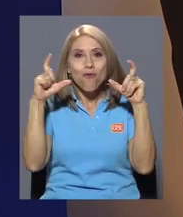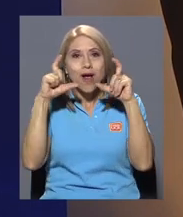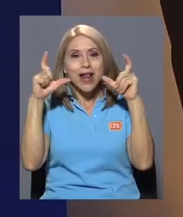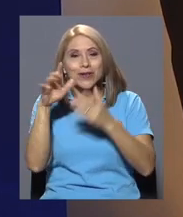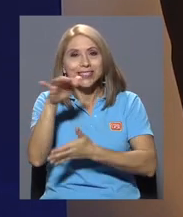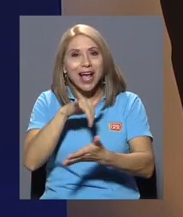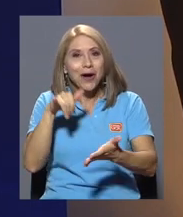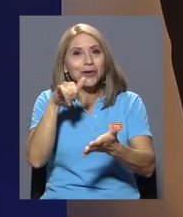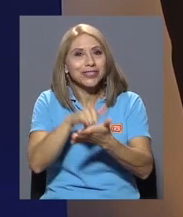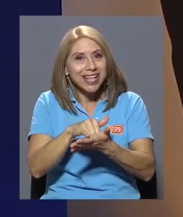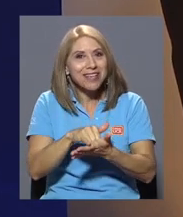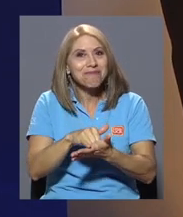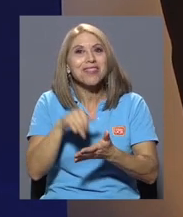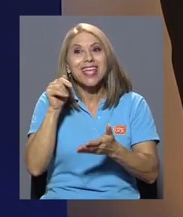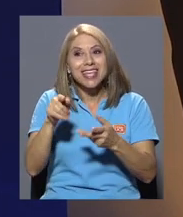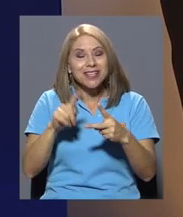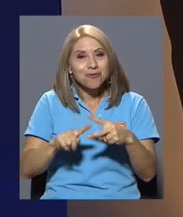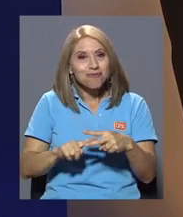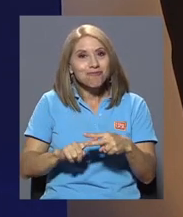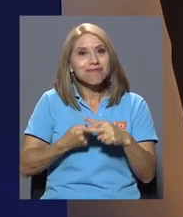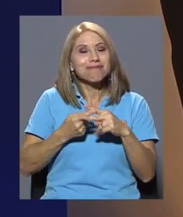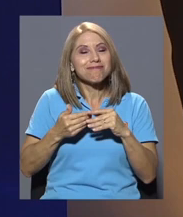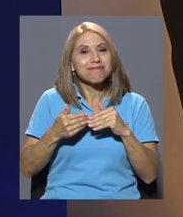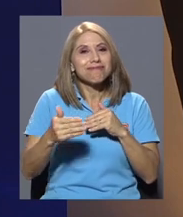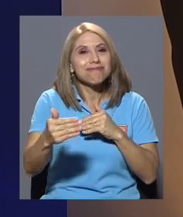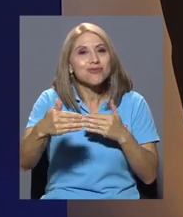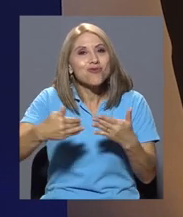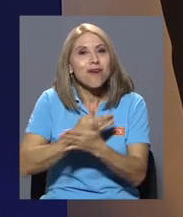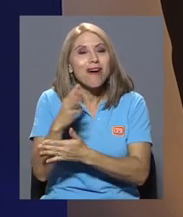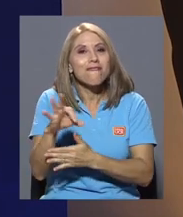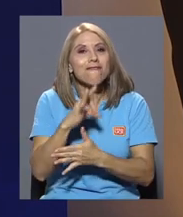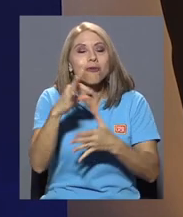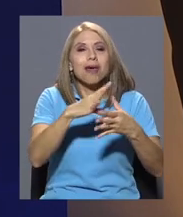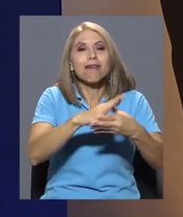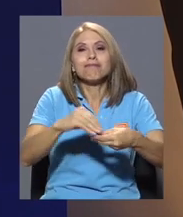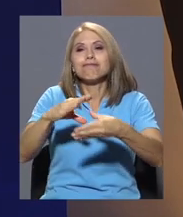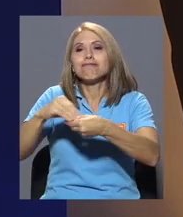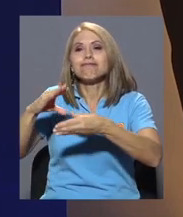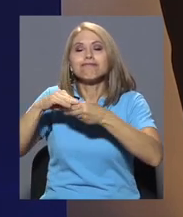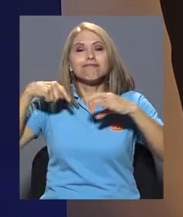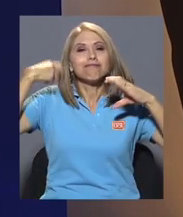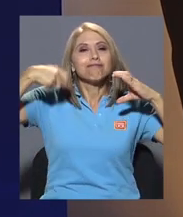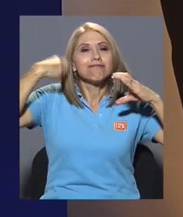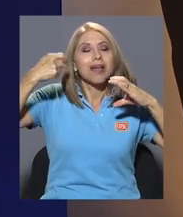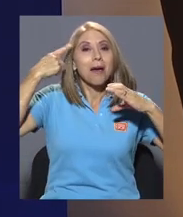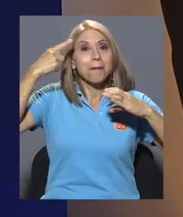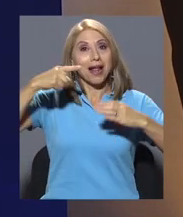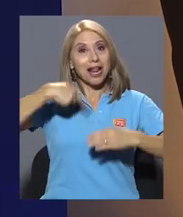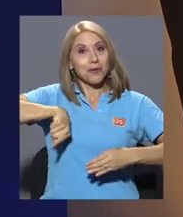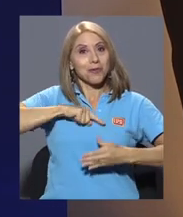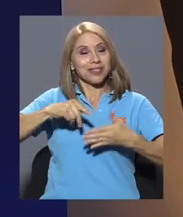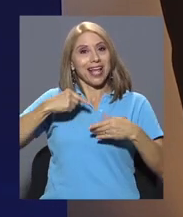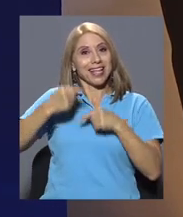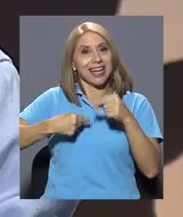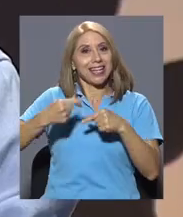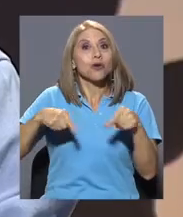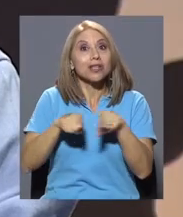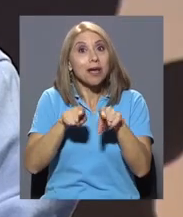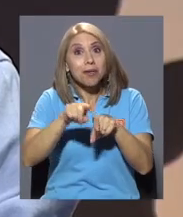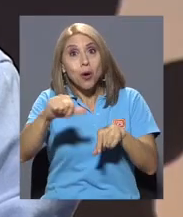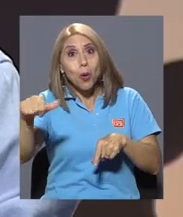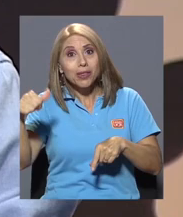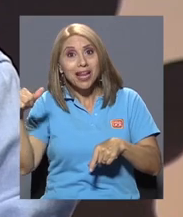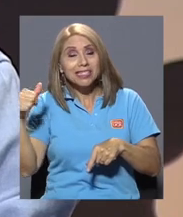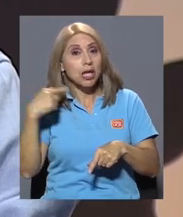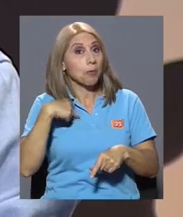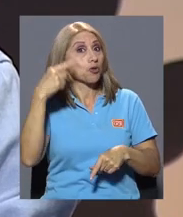pues nacimiento a una nueva manera de consumir historias para nuestra generación y también para otras porque jose me imagino